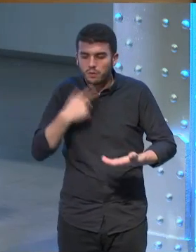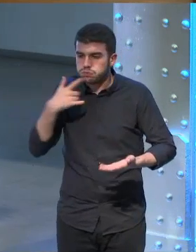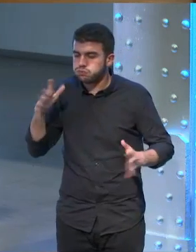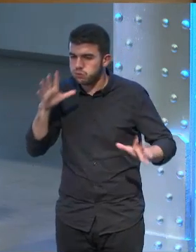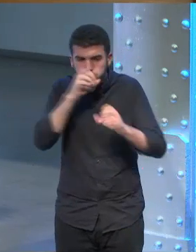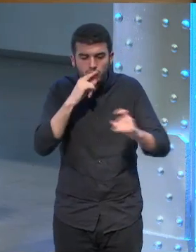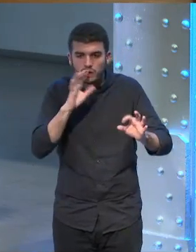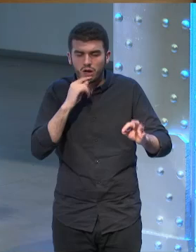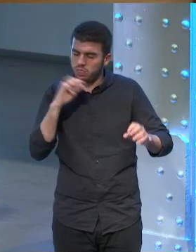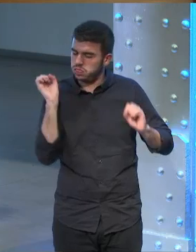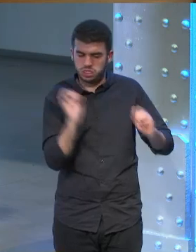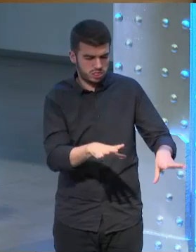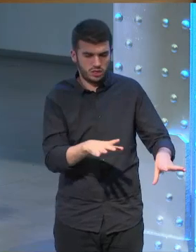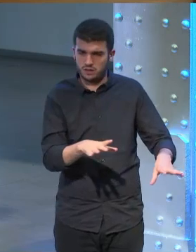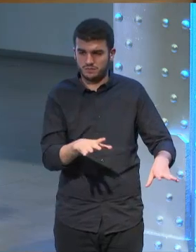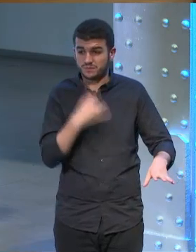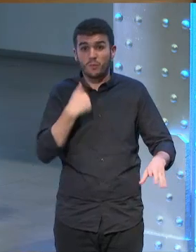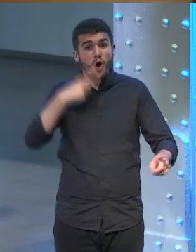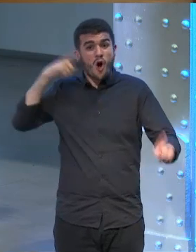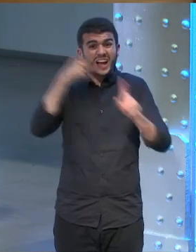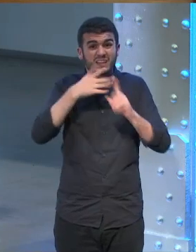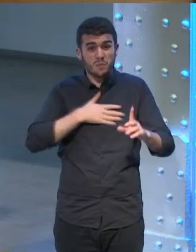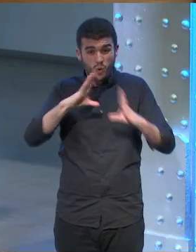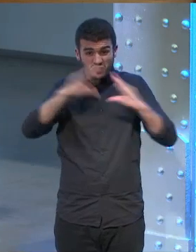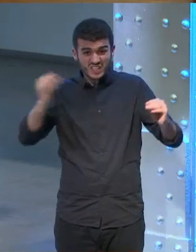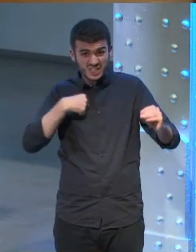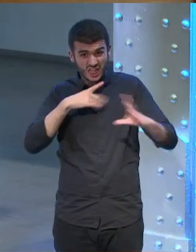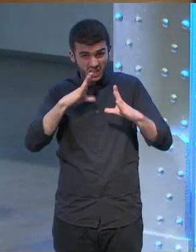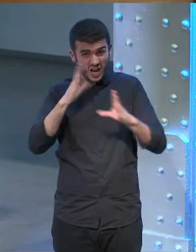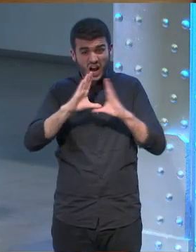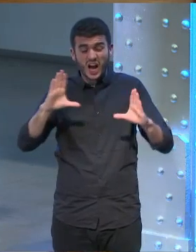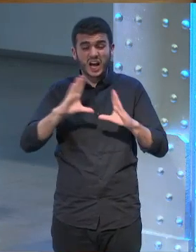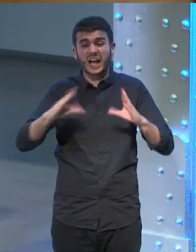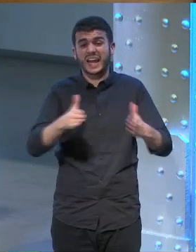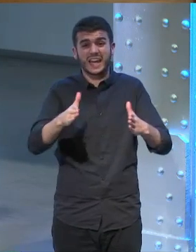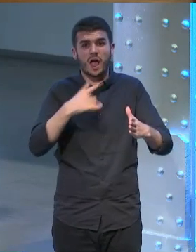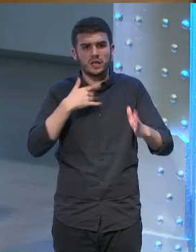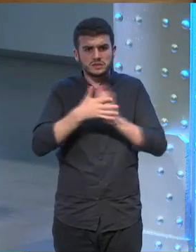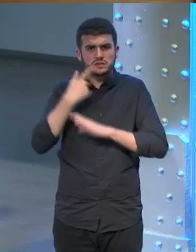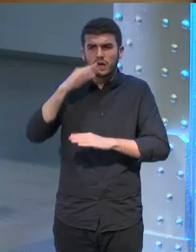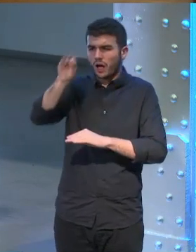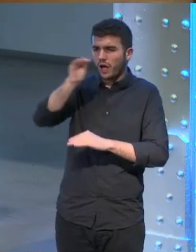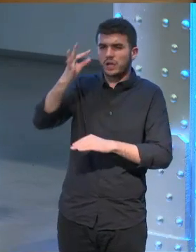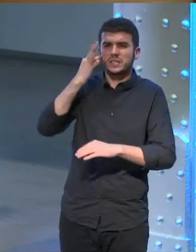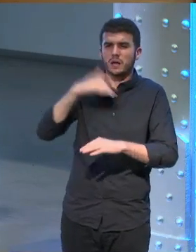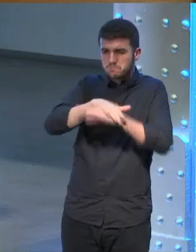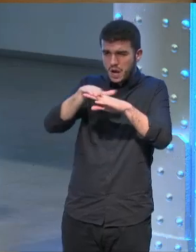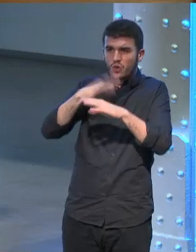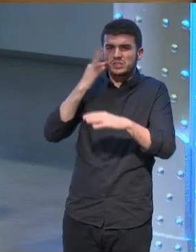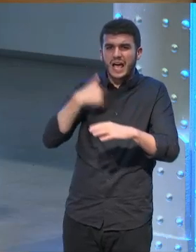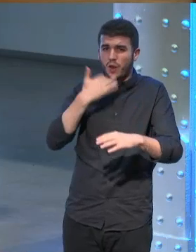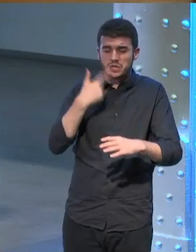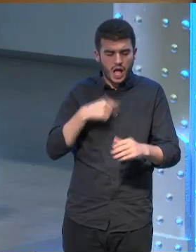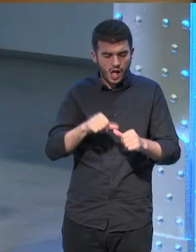Entonces yo creo que el objetivo que estoy haciendo en mi carrera es a chicas de cursos inferiores, cada vez que oigo un comentario por algo que